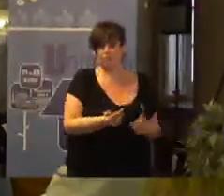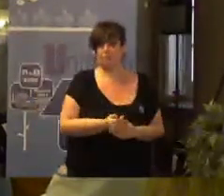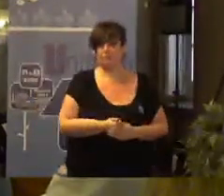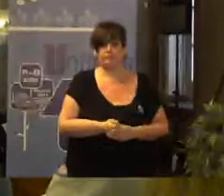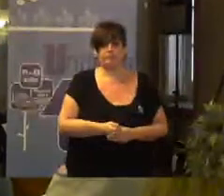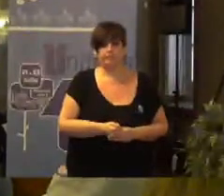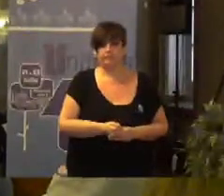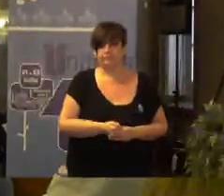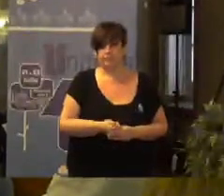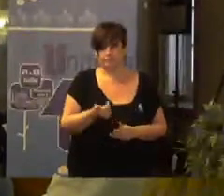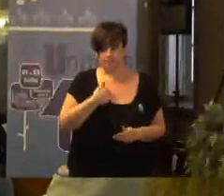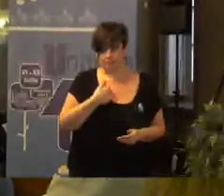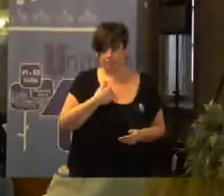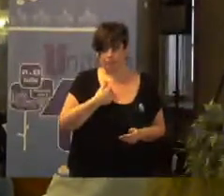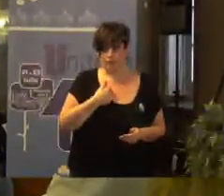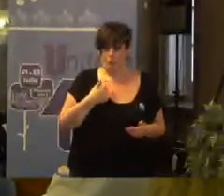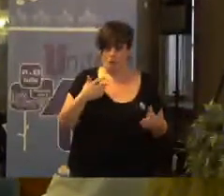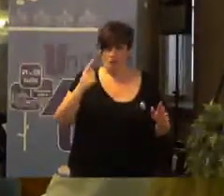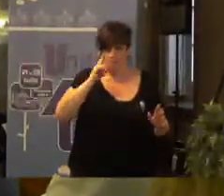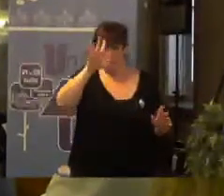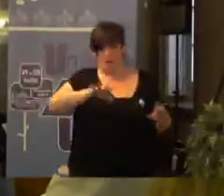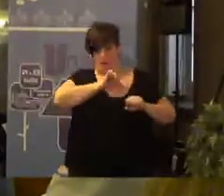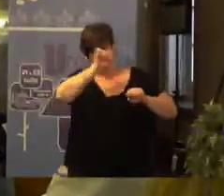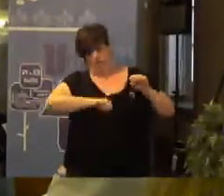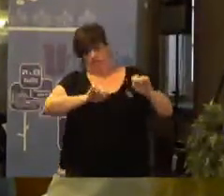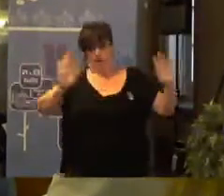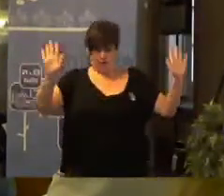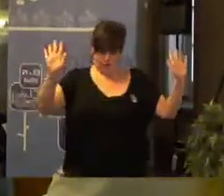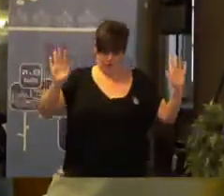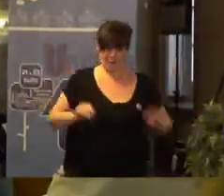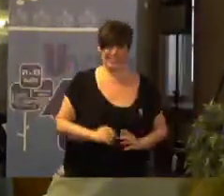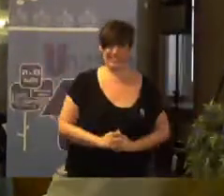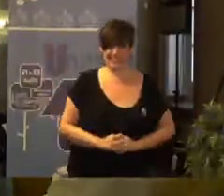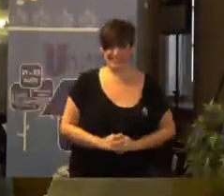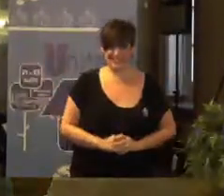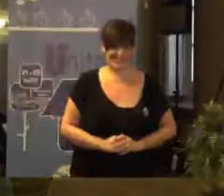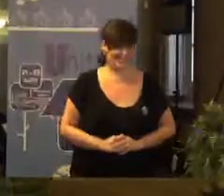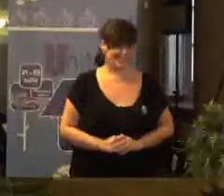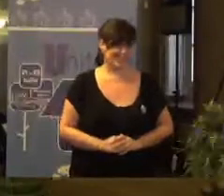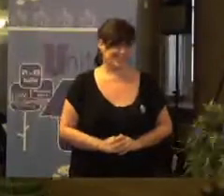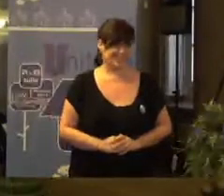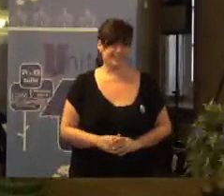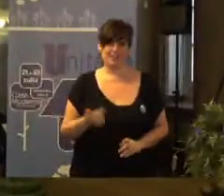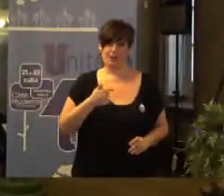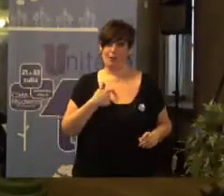perdona, como me poño, parece que me vai dar un infarto, non é así. Teño aquí o